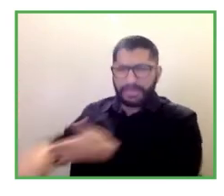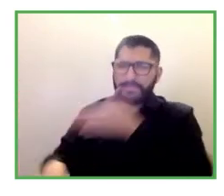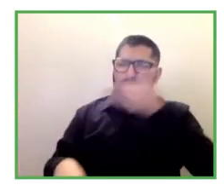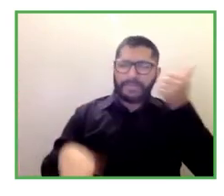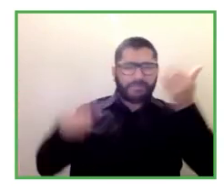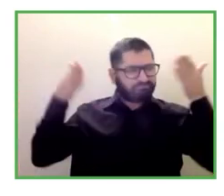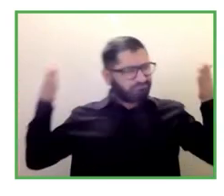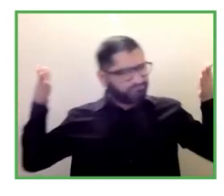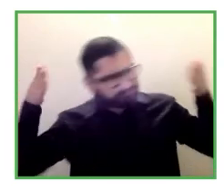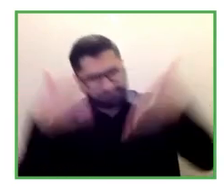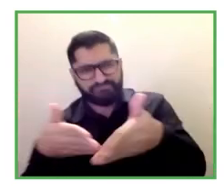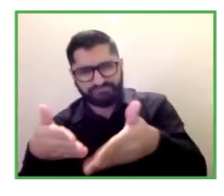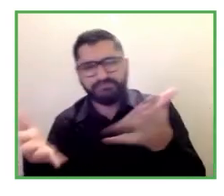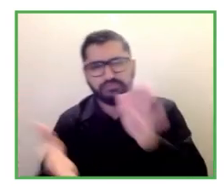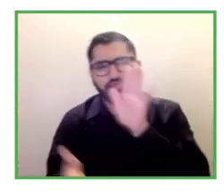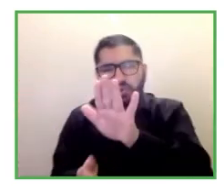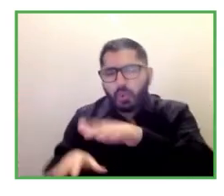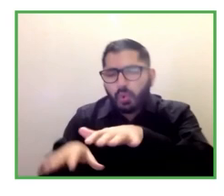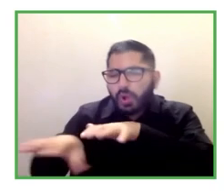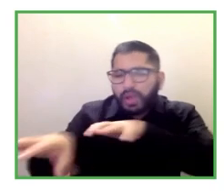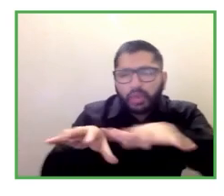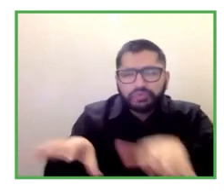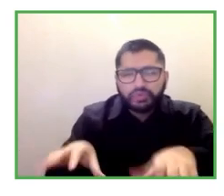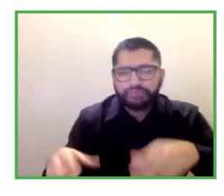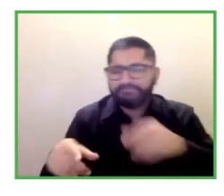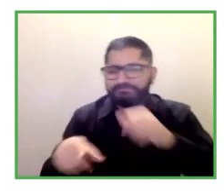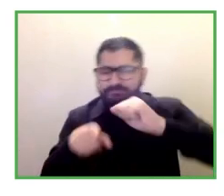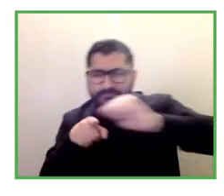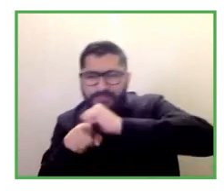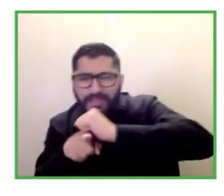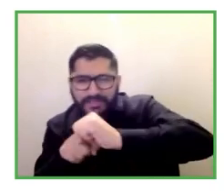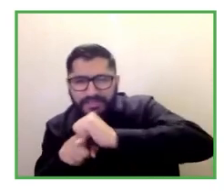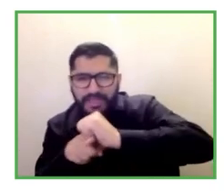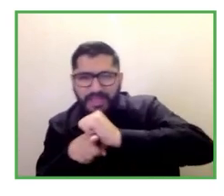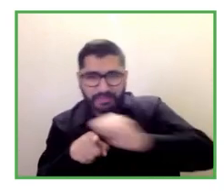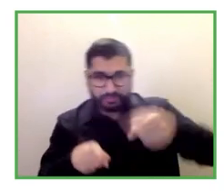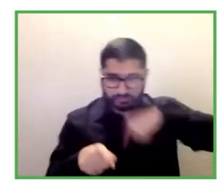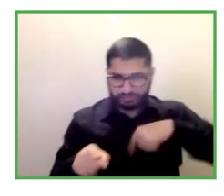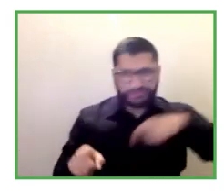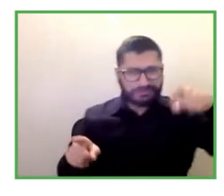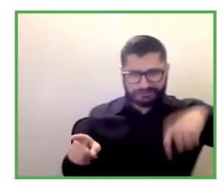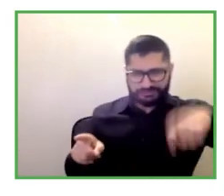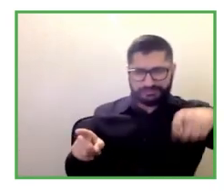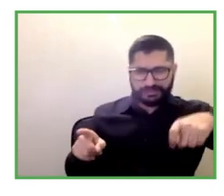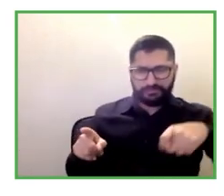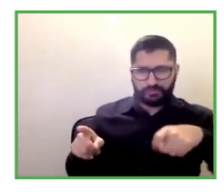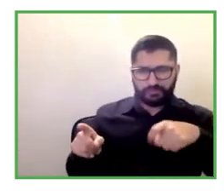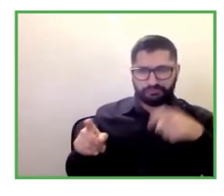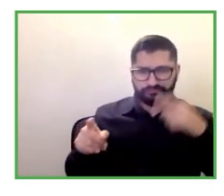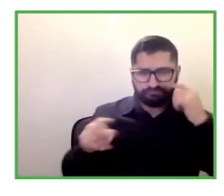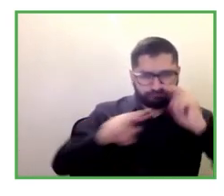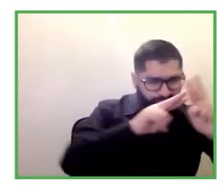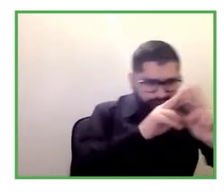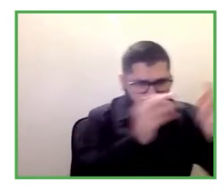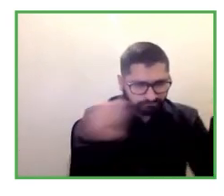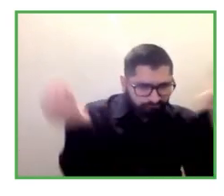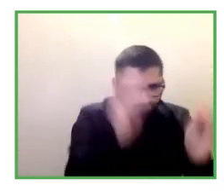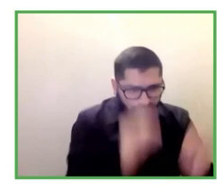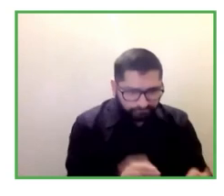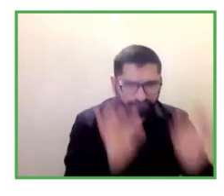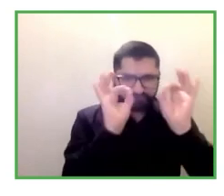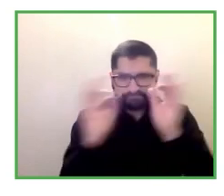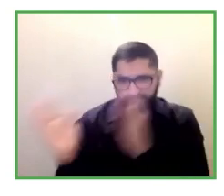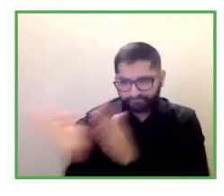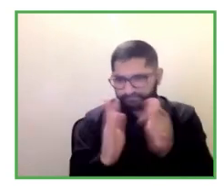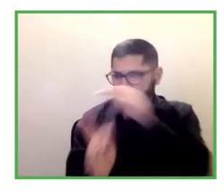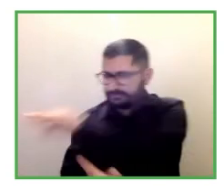necesitamos implementar para que podamos hacer que estos individuos se enfoquen en el entorno de una mejor manera.